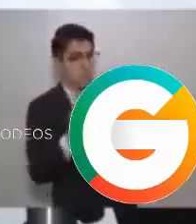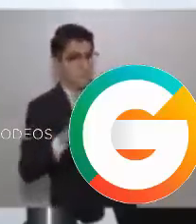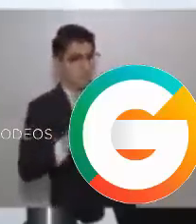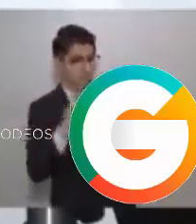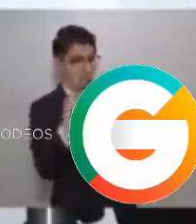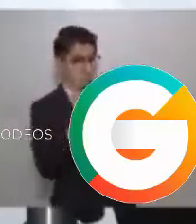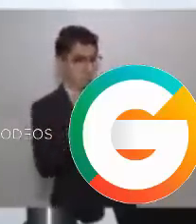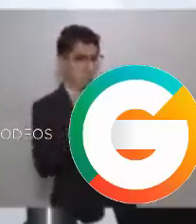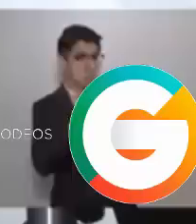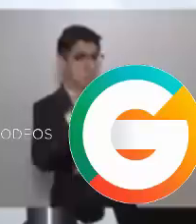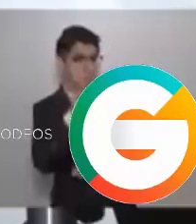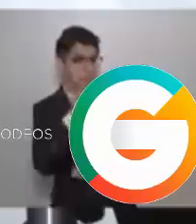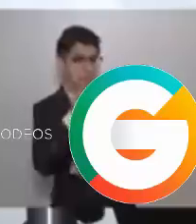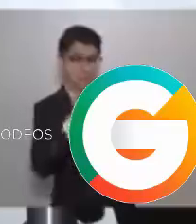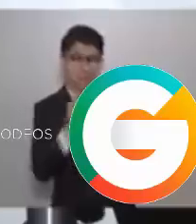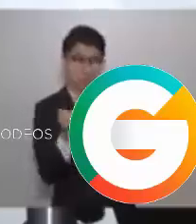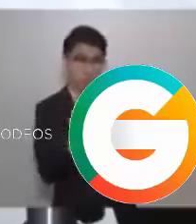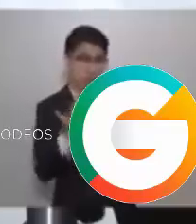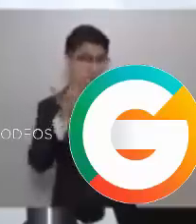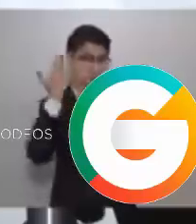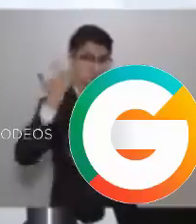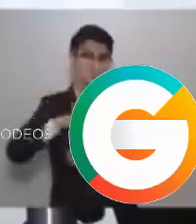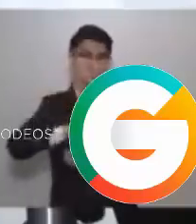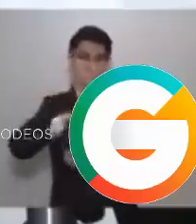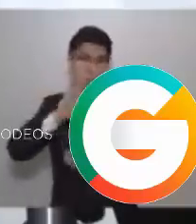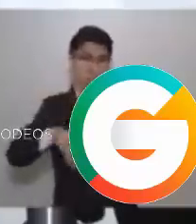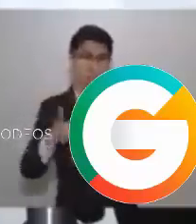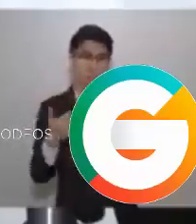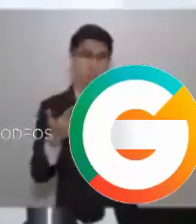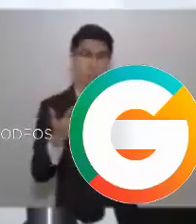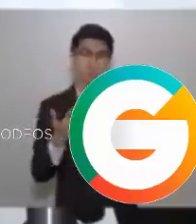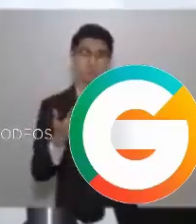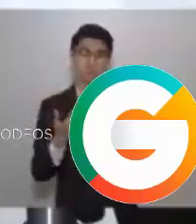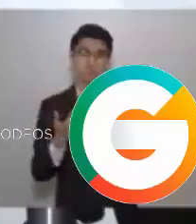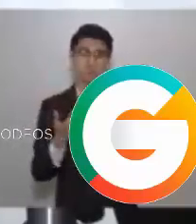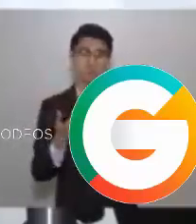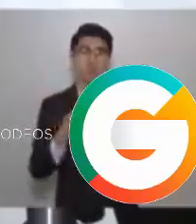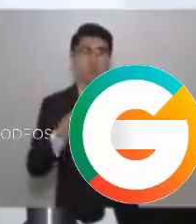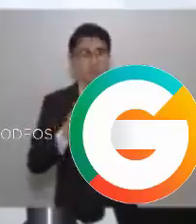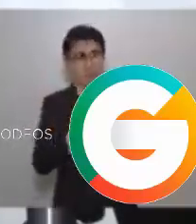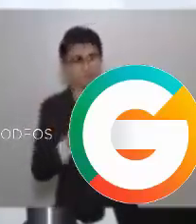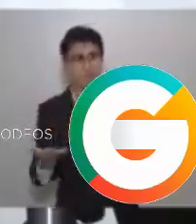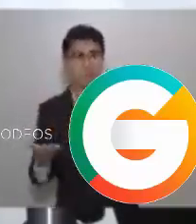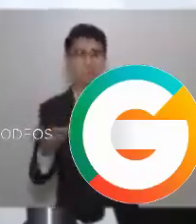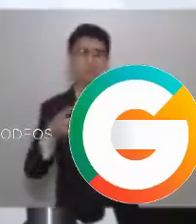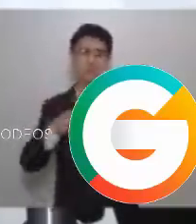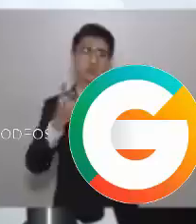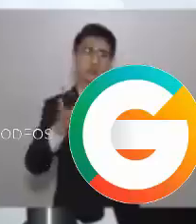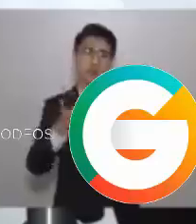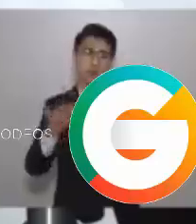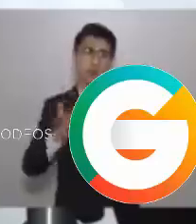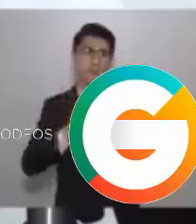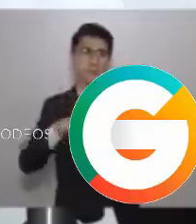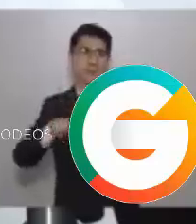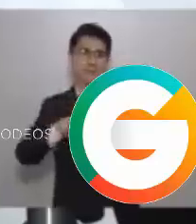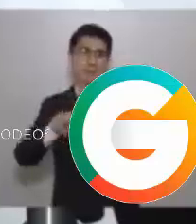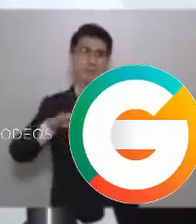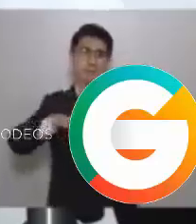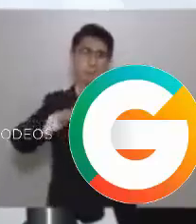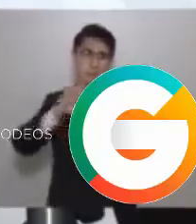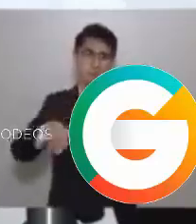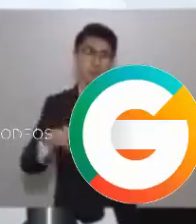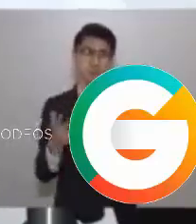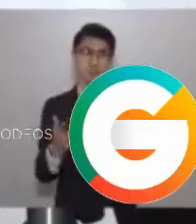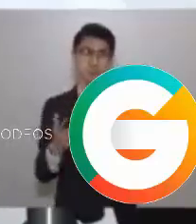grupos criminales. Muchas gracias. Está delicado, está grave, está en